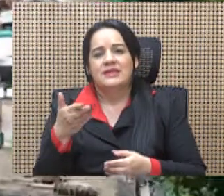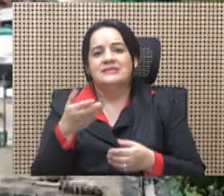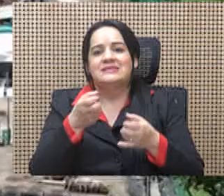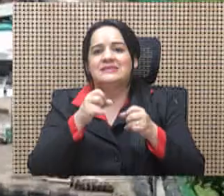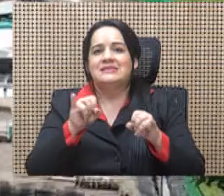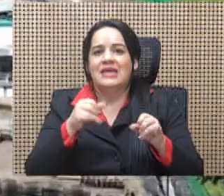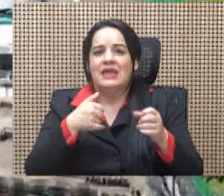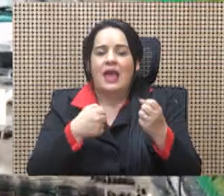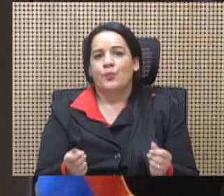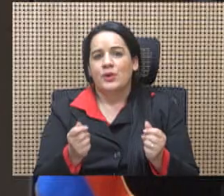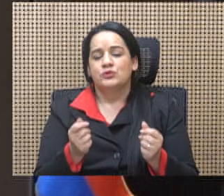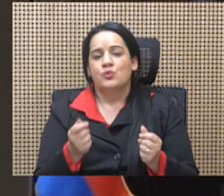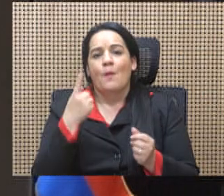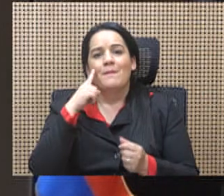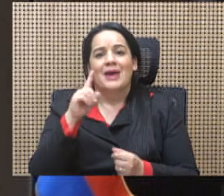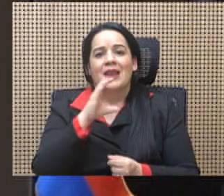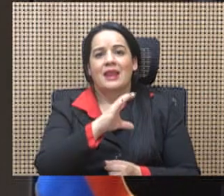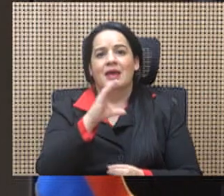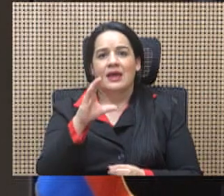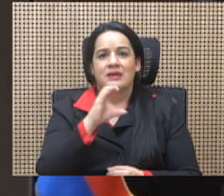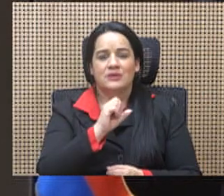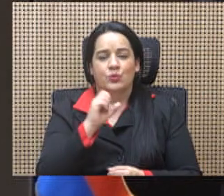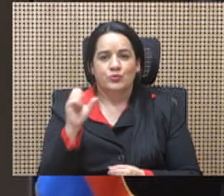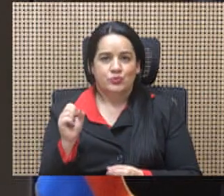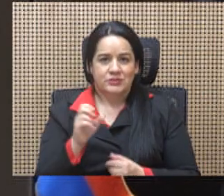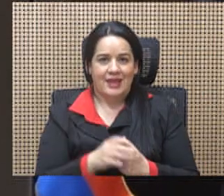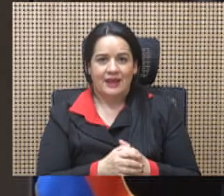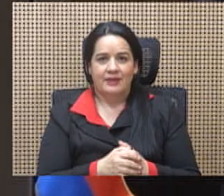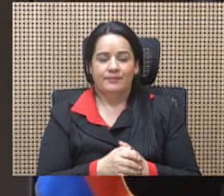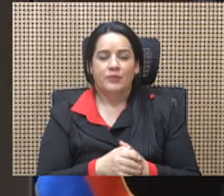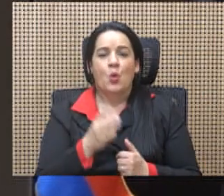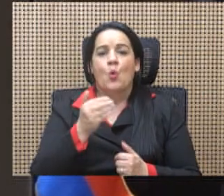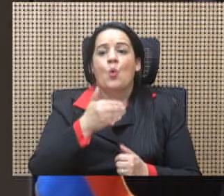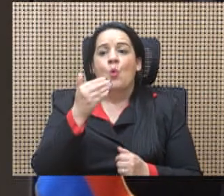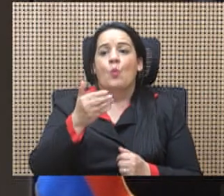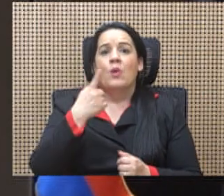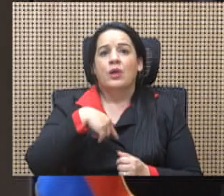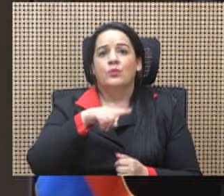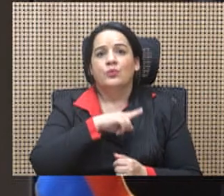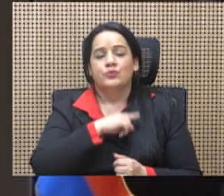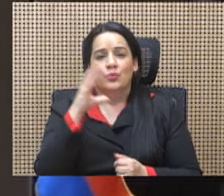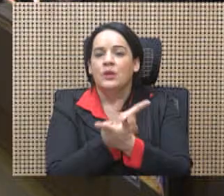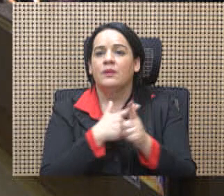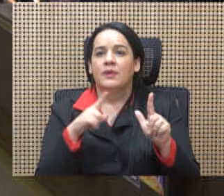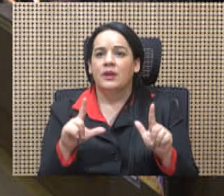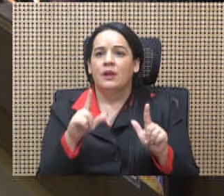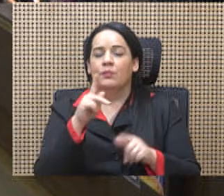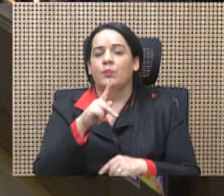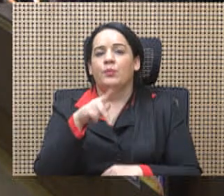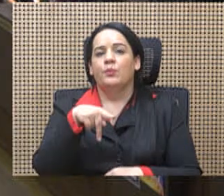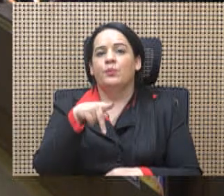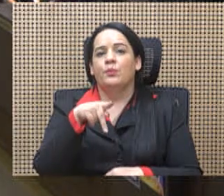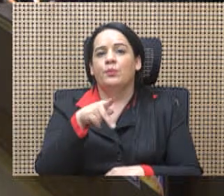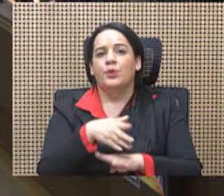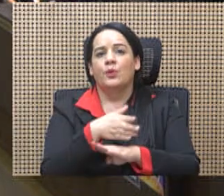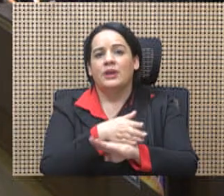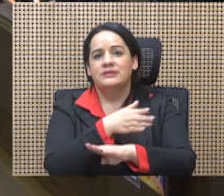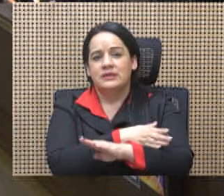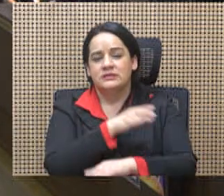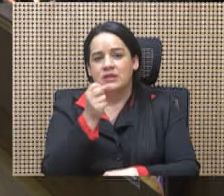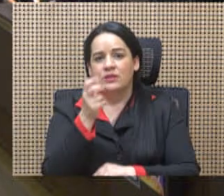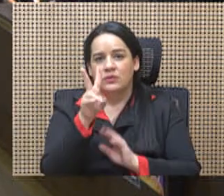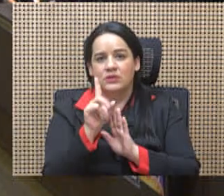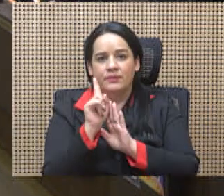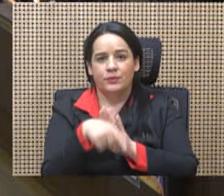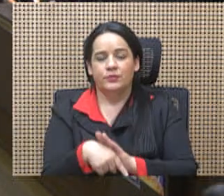nuestra querida institución se escucharon frases calificativas como decisión fácil y carente de visión gestión limitada en